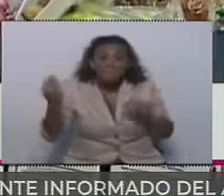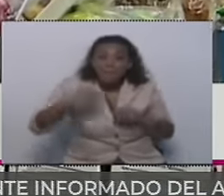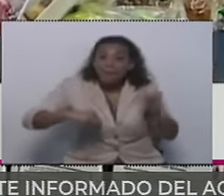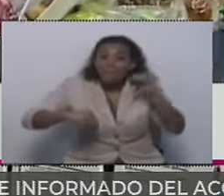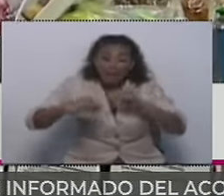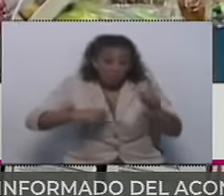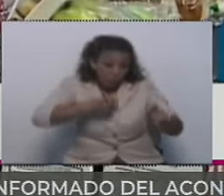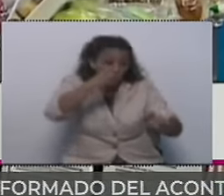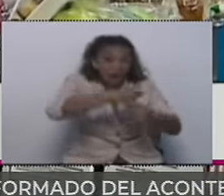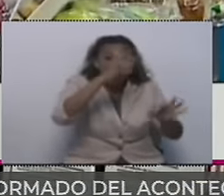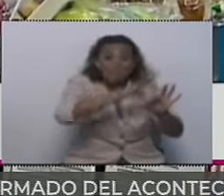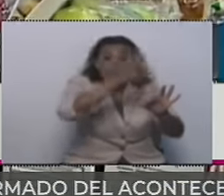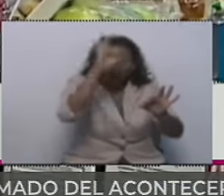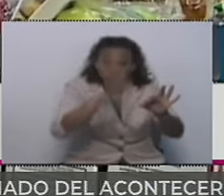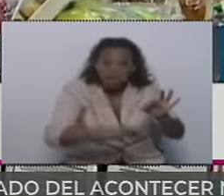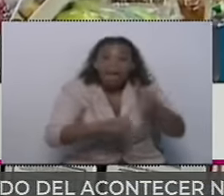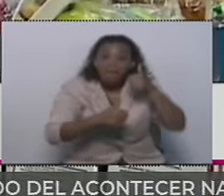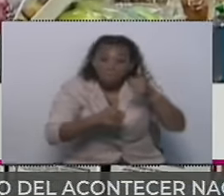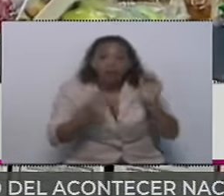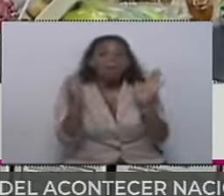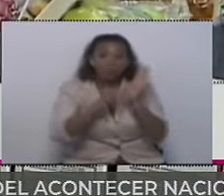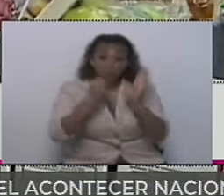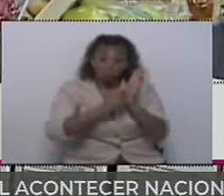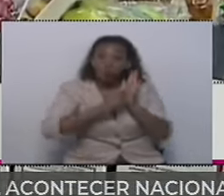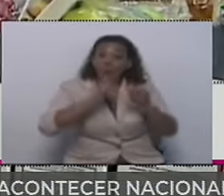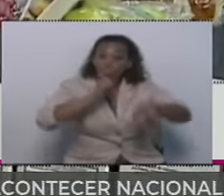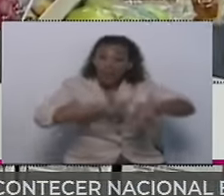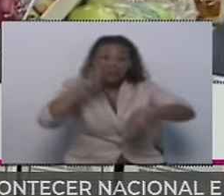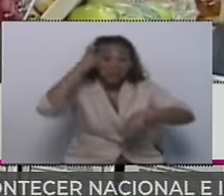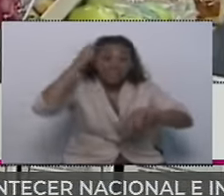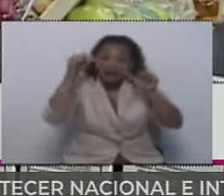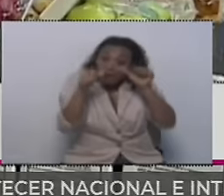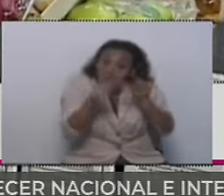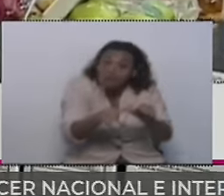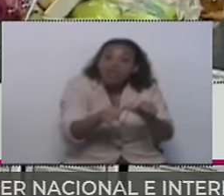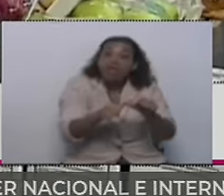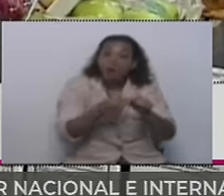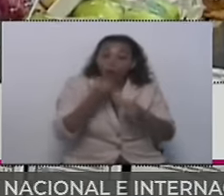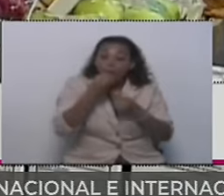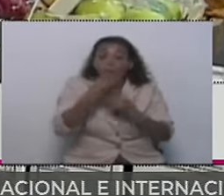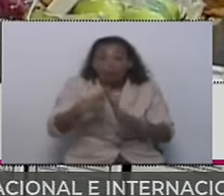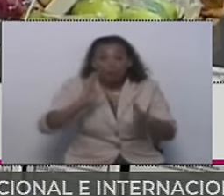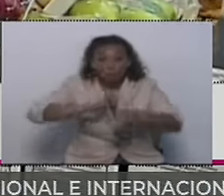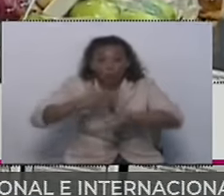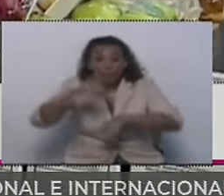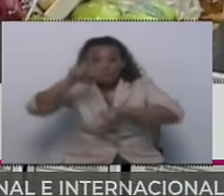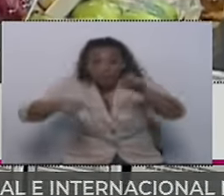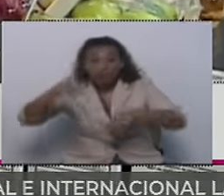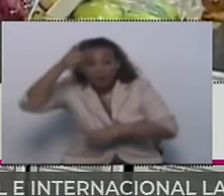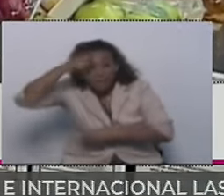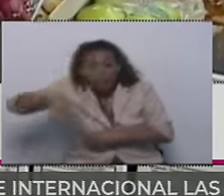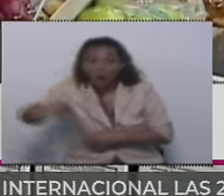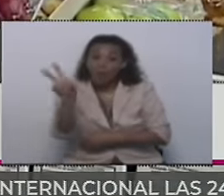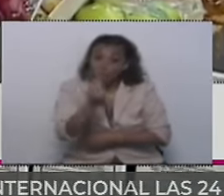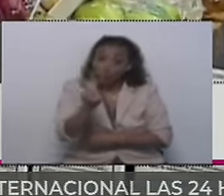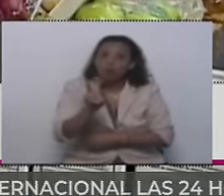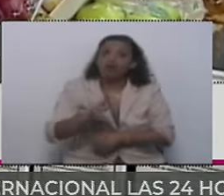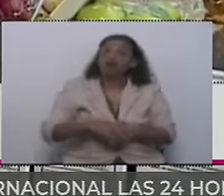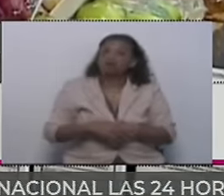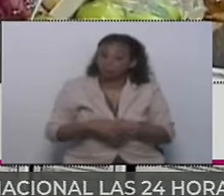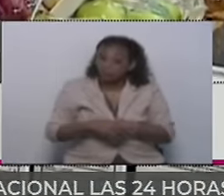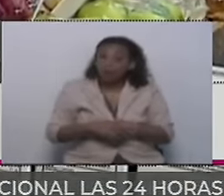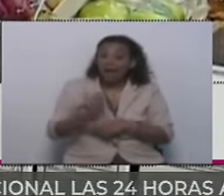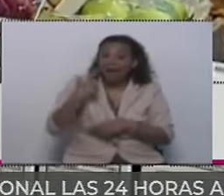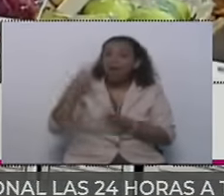tú pagas. Exacto. Buena paga como es quien así trabaja, es, porque es, el pueblo es buena paga. Así es. ¿Eh? Ustedes saben que hay